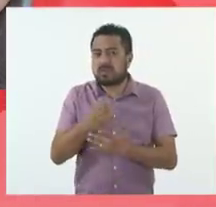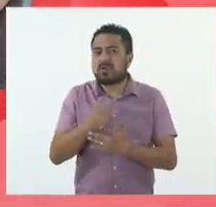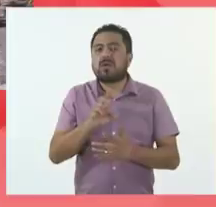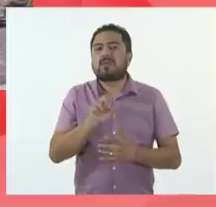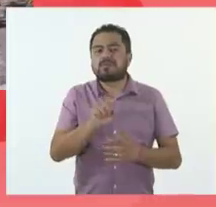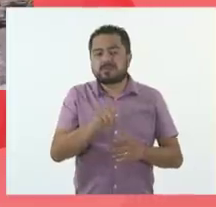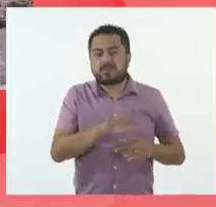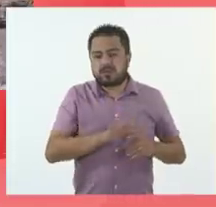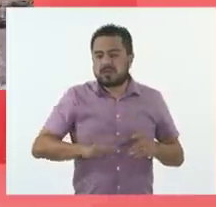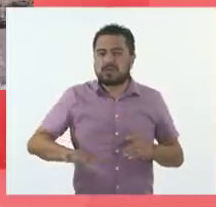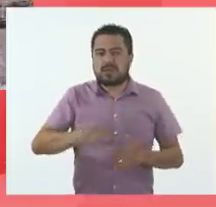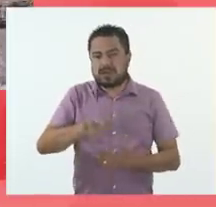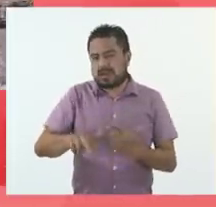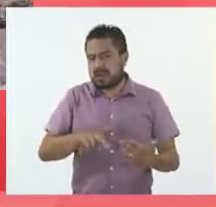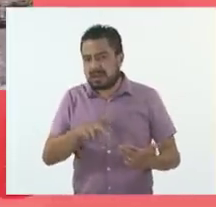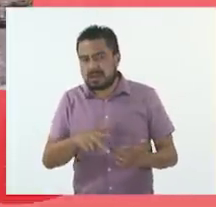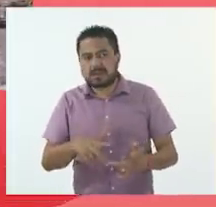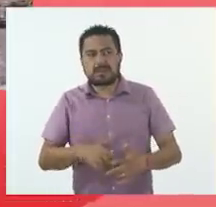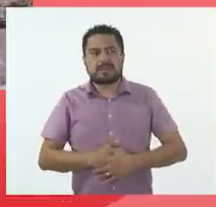Real.